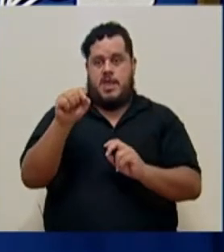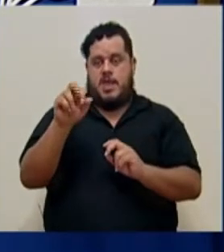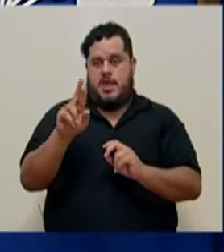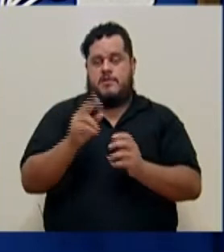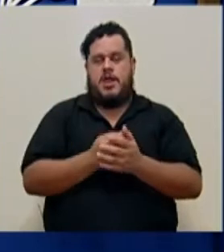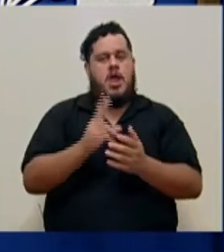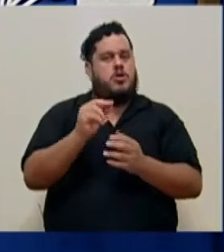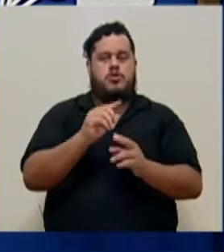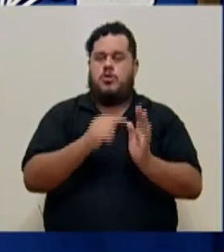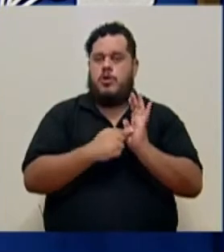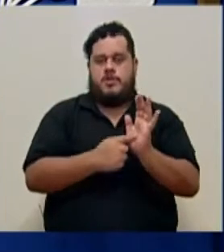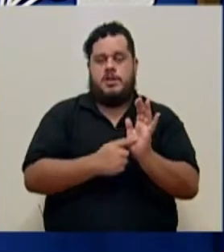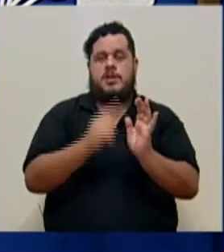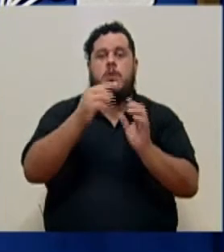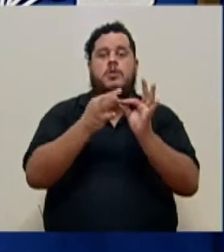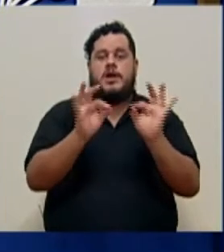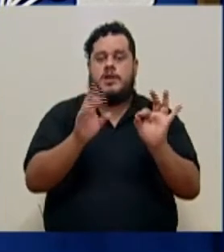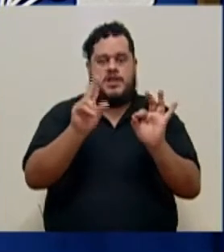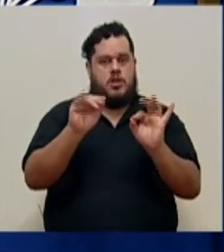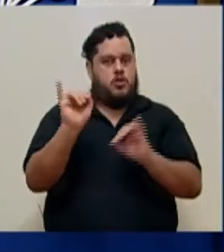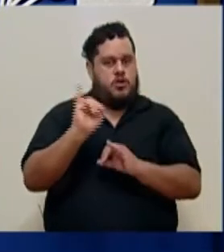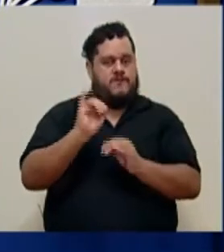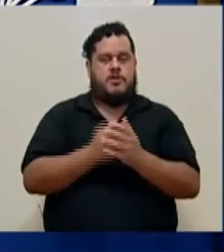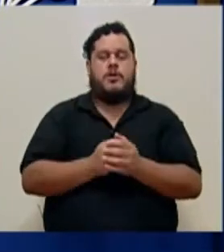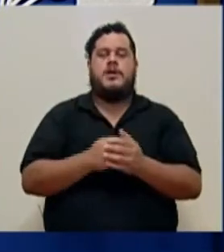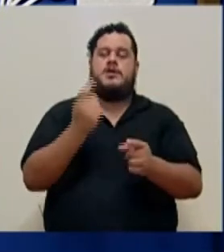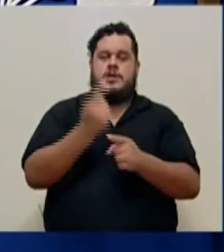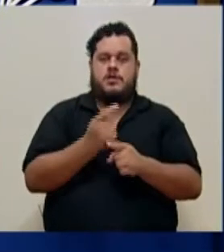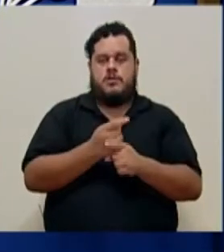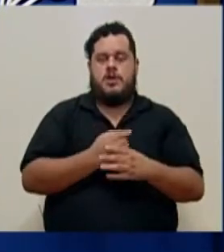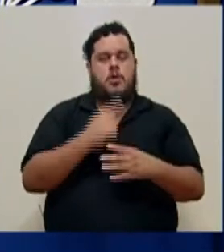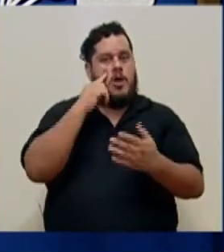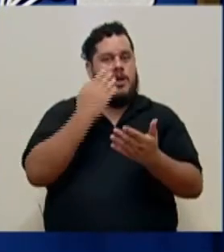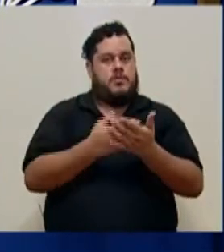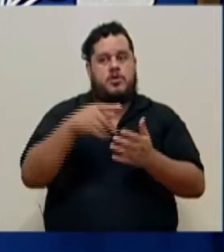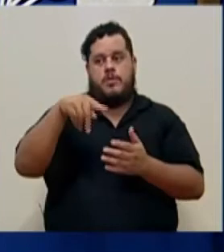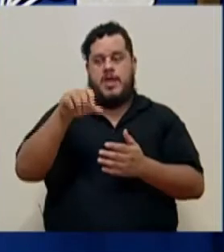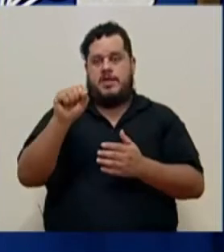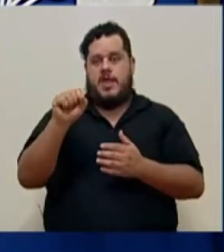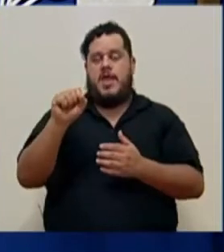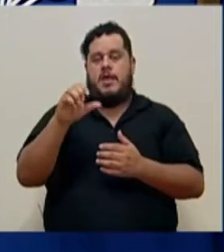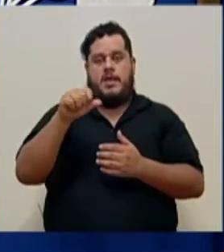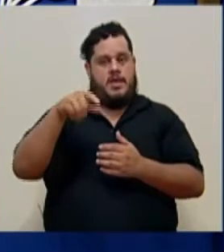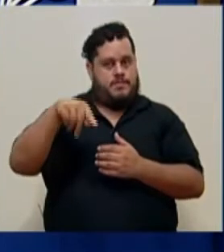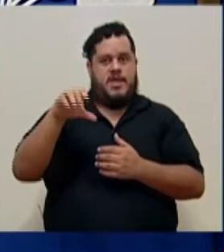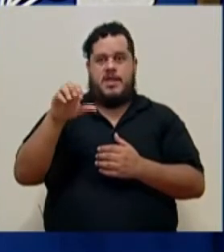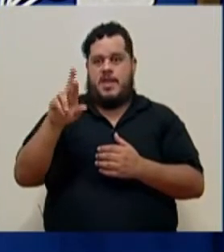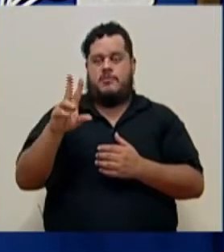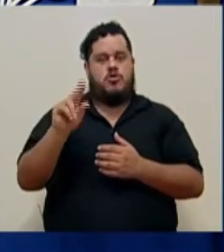no representan una garantía de no infección, y así es. En realidad, las pruebas con PCR no representan una